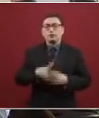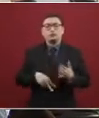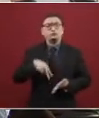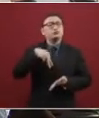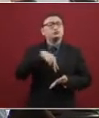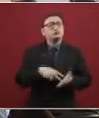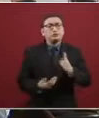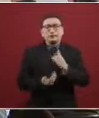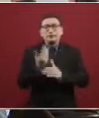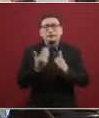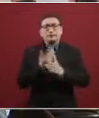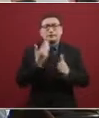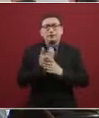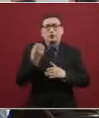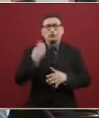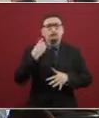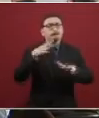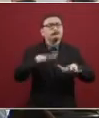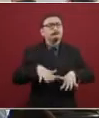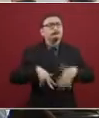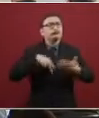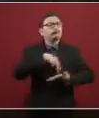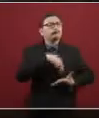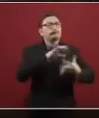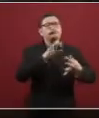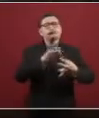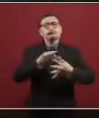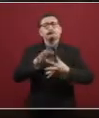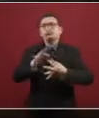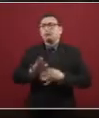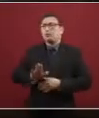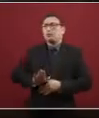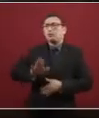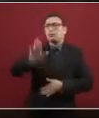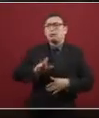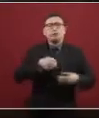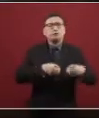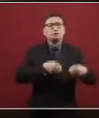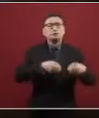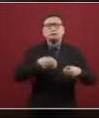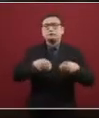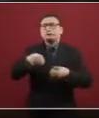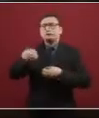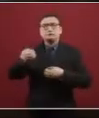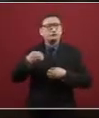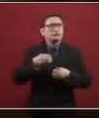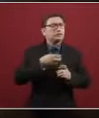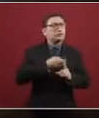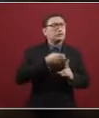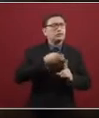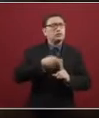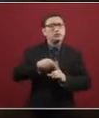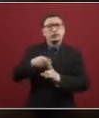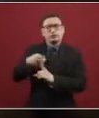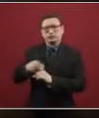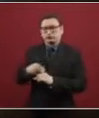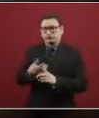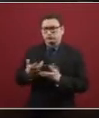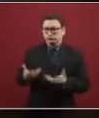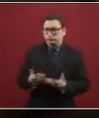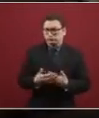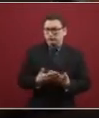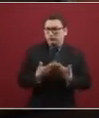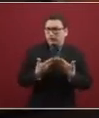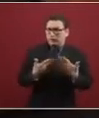esta conferencia se ha convertido en un tribunal mediático de la inquisición y quiere darle